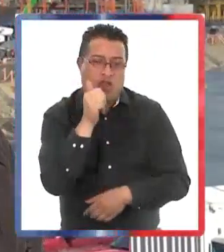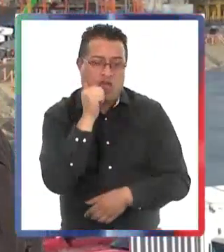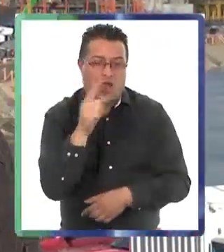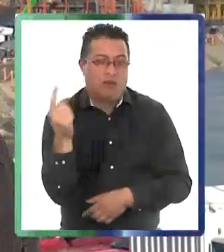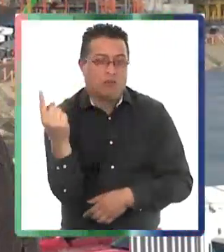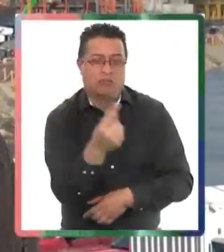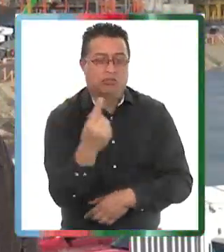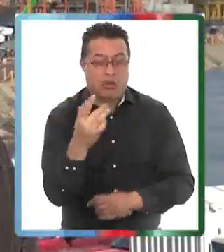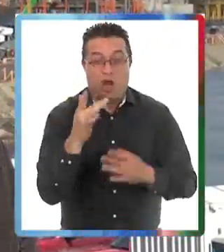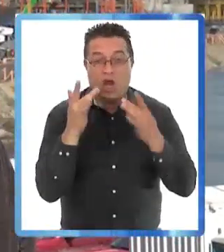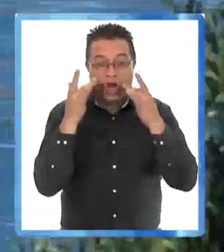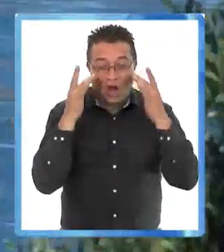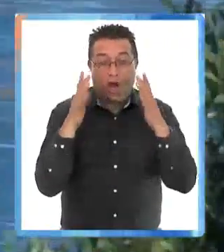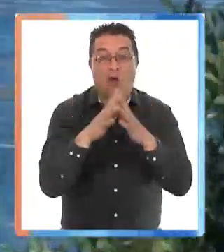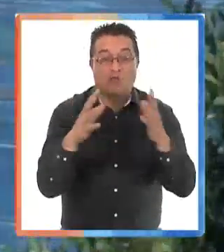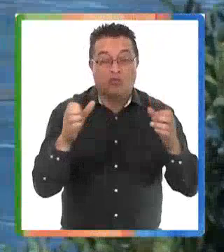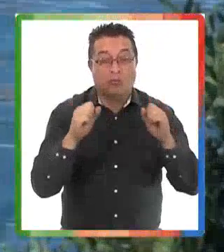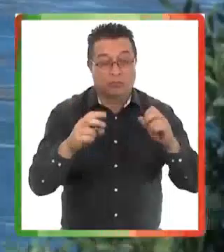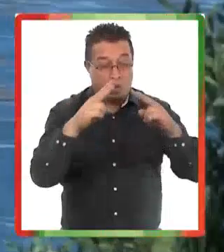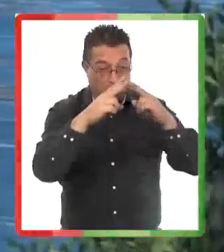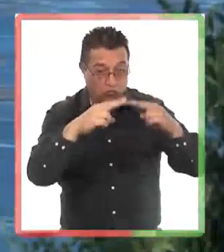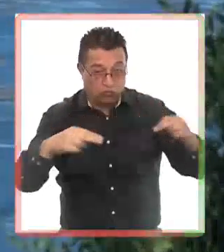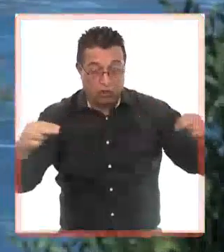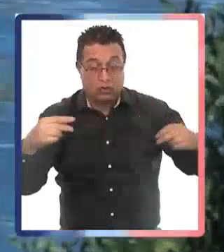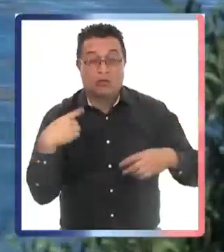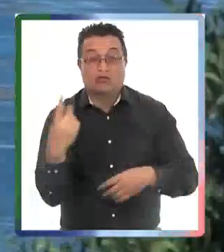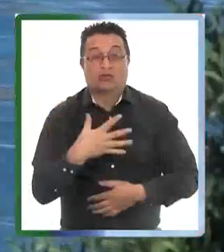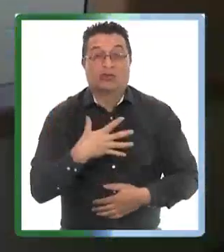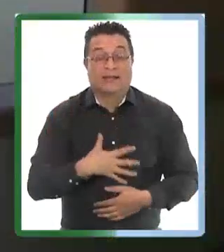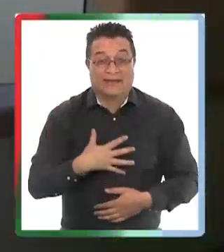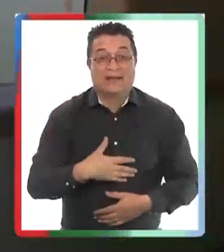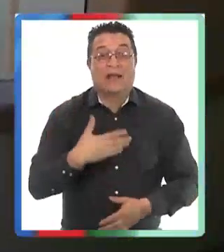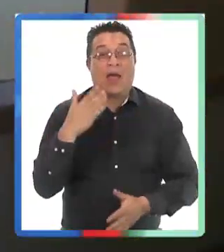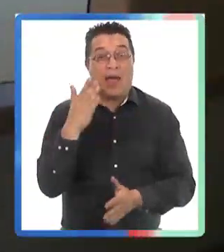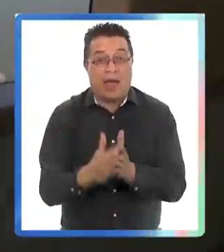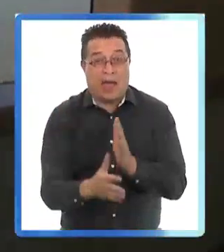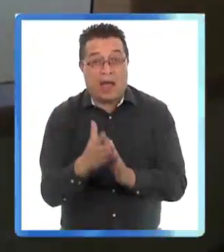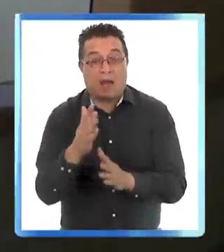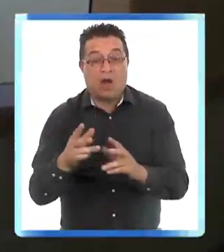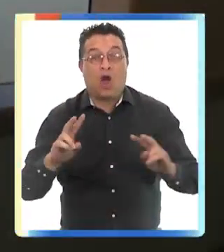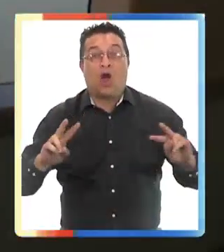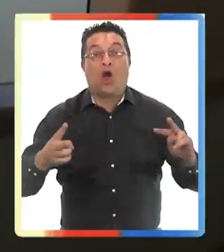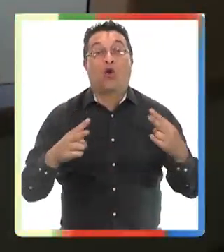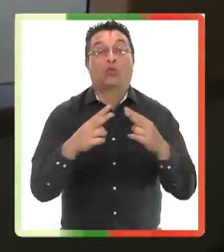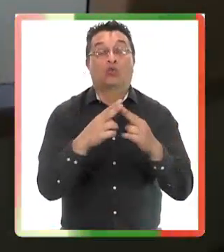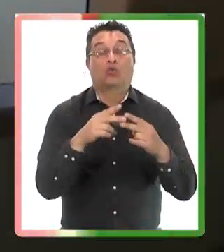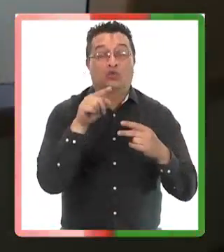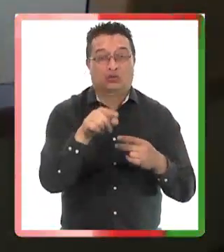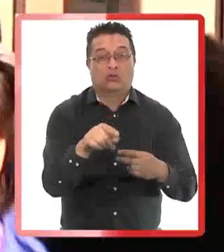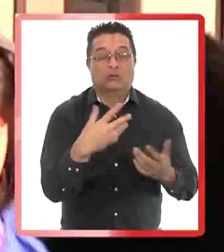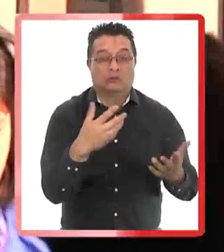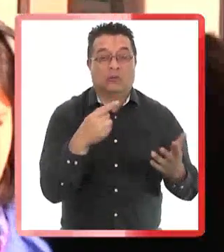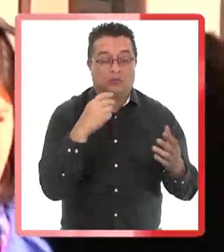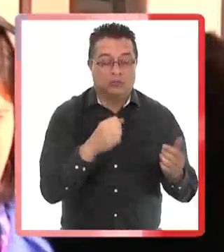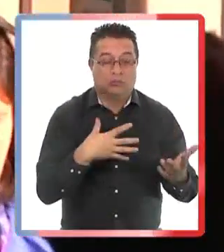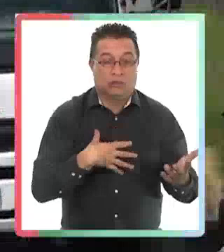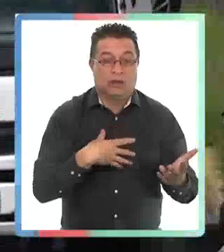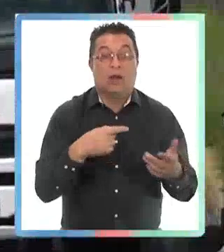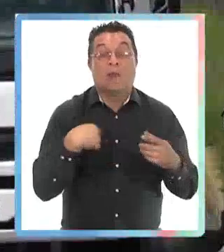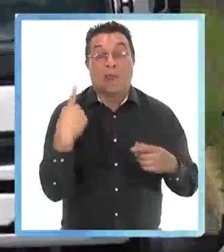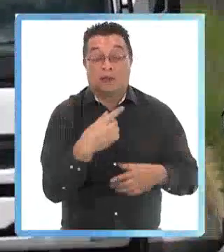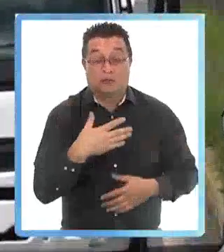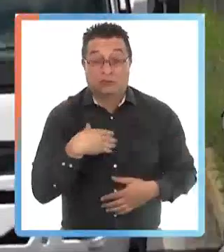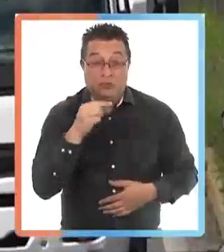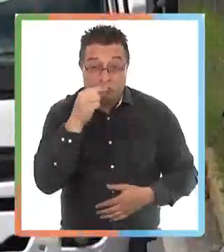personas diarias, que no es menor. Y nos alegra mucho lo que está ocurriendo también con el puente. Nosotros aspirábamos a que también apuraran la construcción como lo está haciendo el